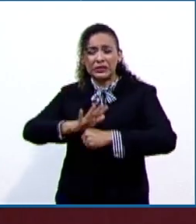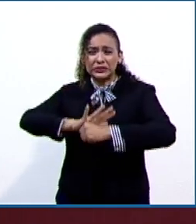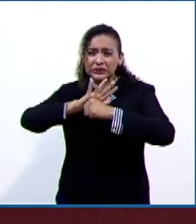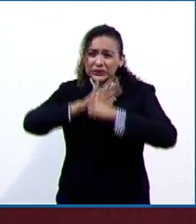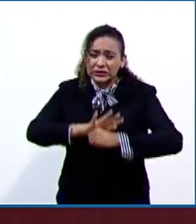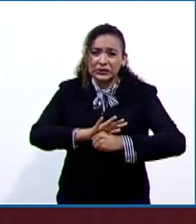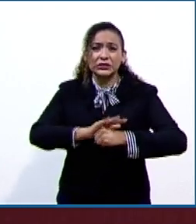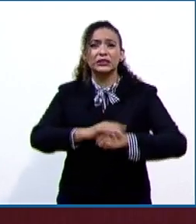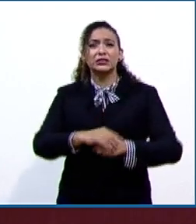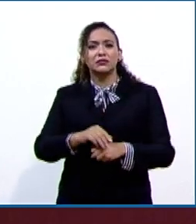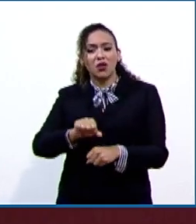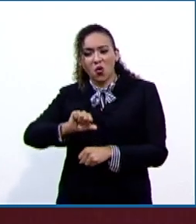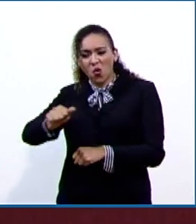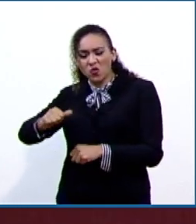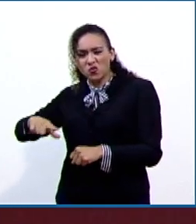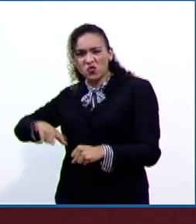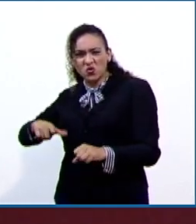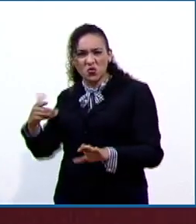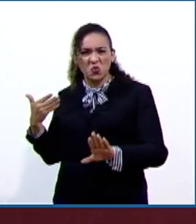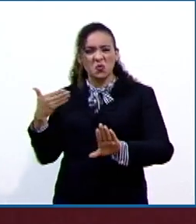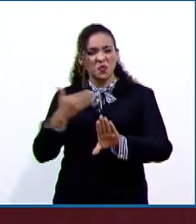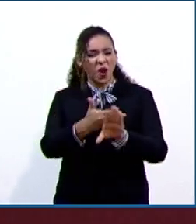al que se ven sometidas.